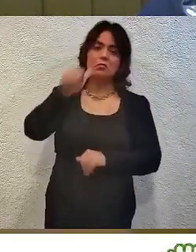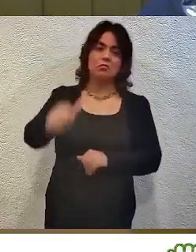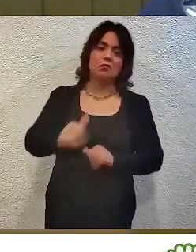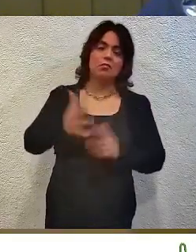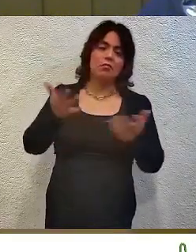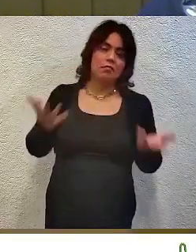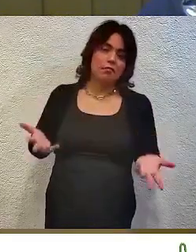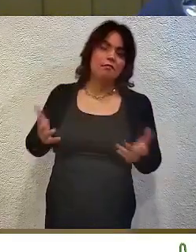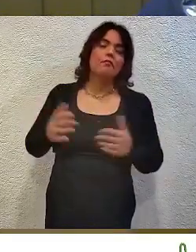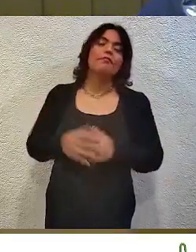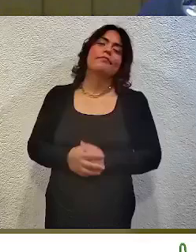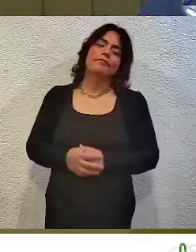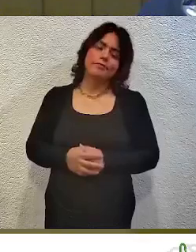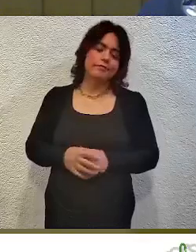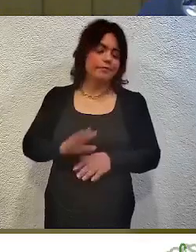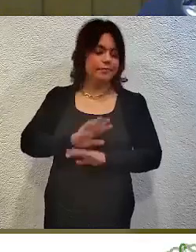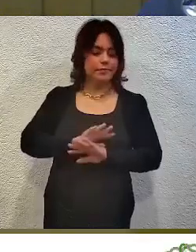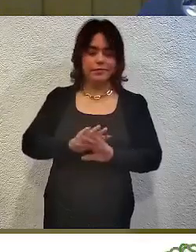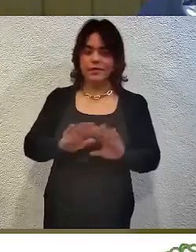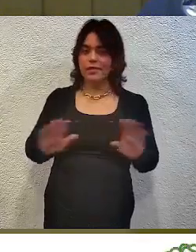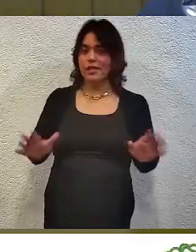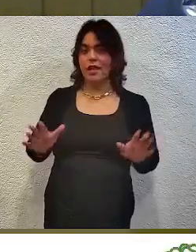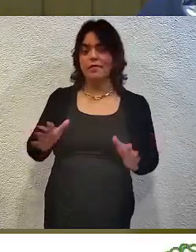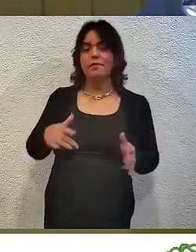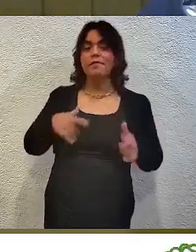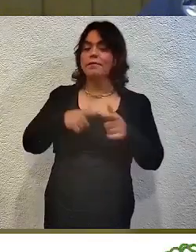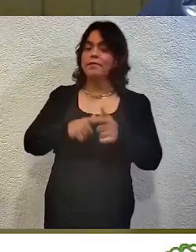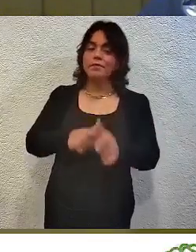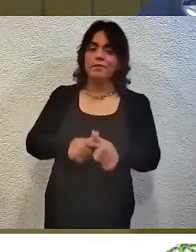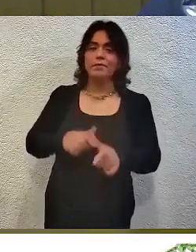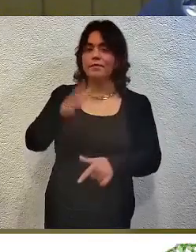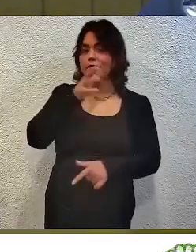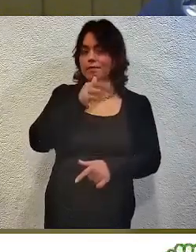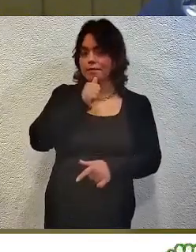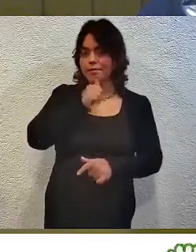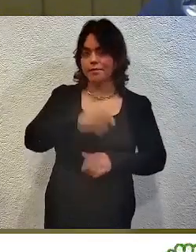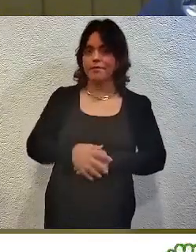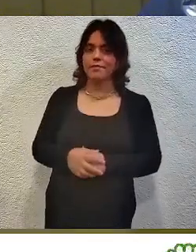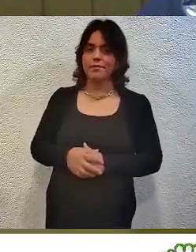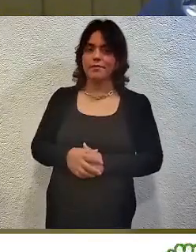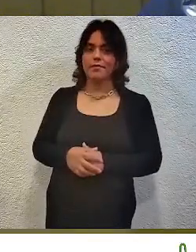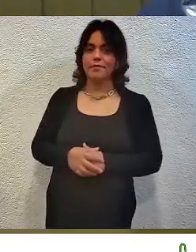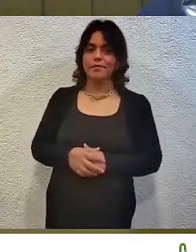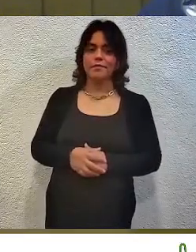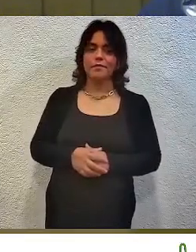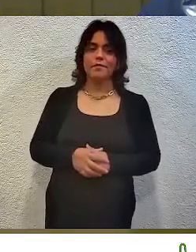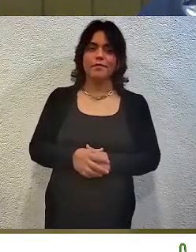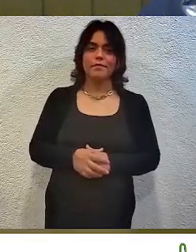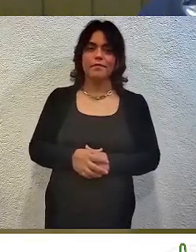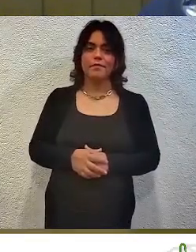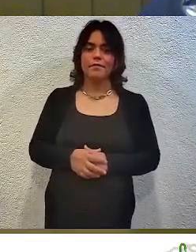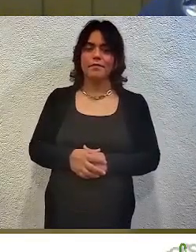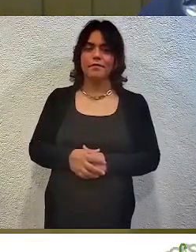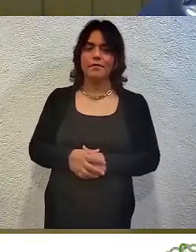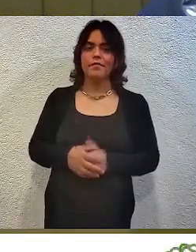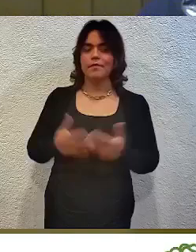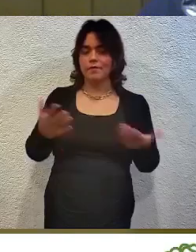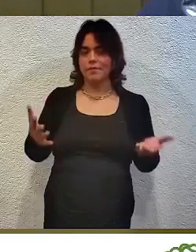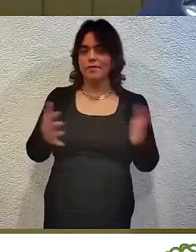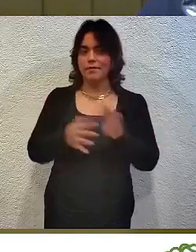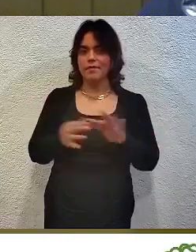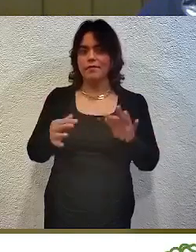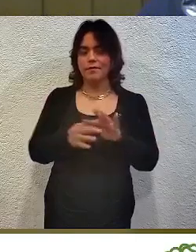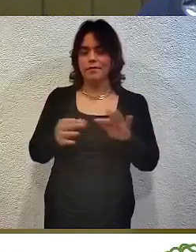por tanto pierde razón de ser, queda totalmente sin materia de procedimiento. Entonces, manifestar eso, que